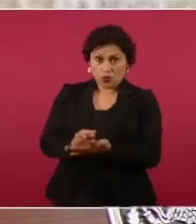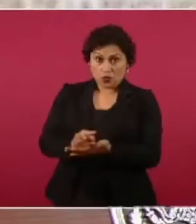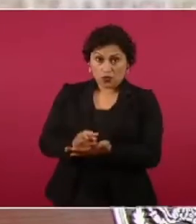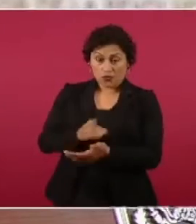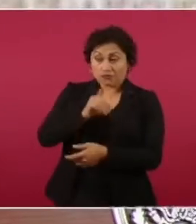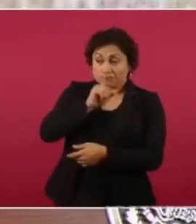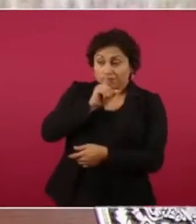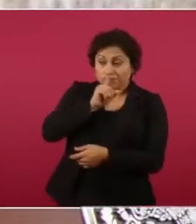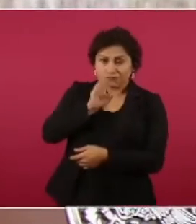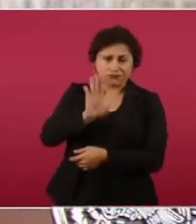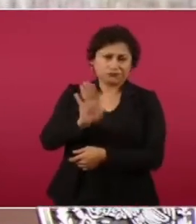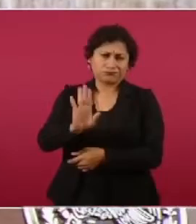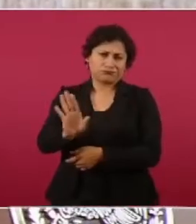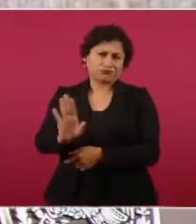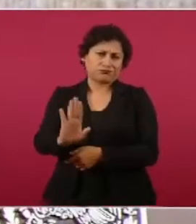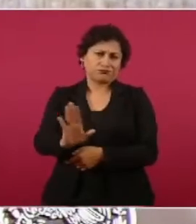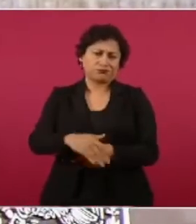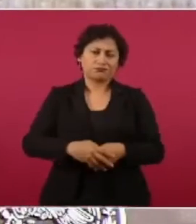No.